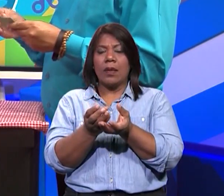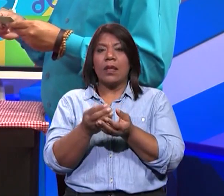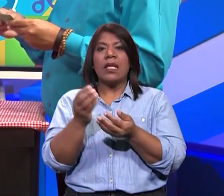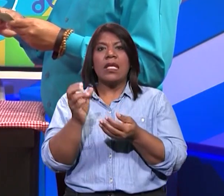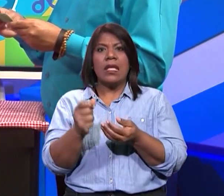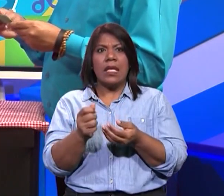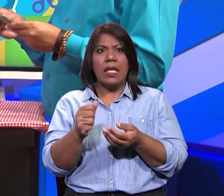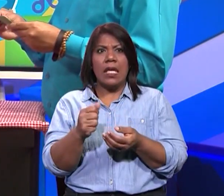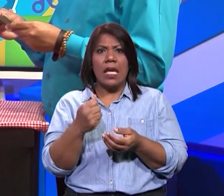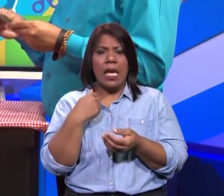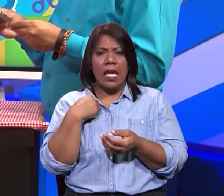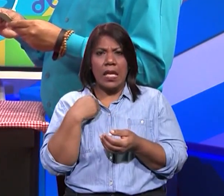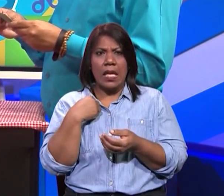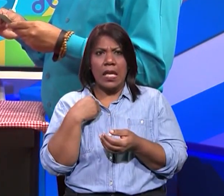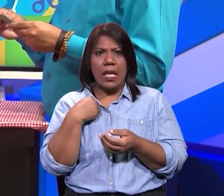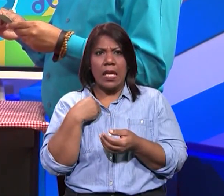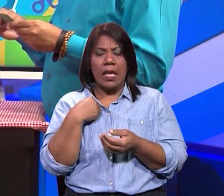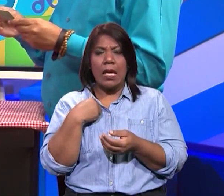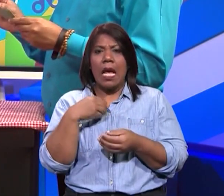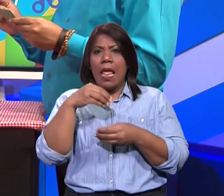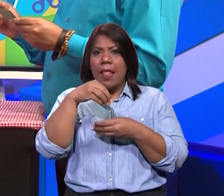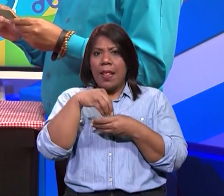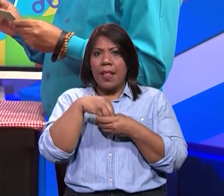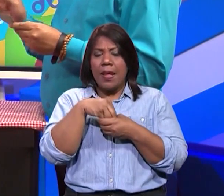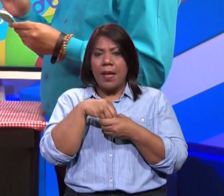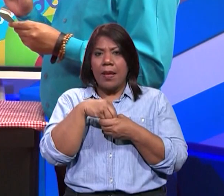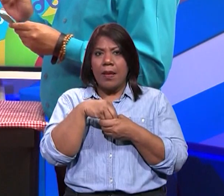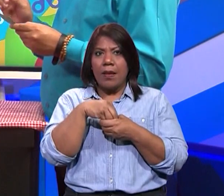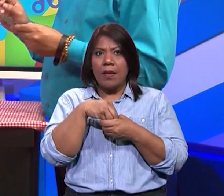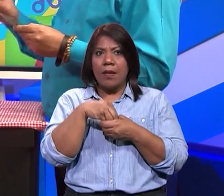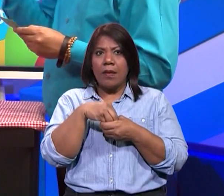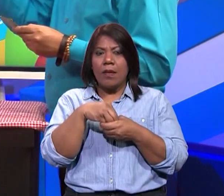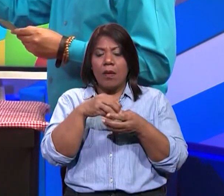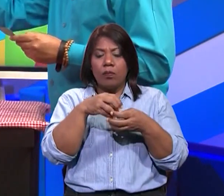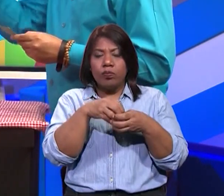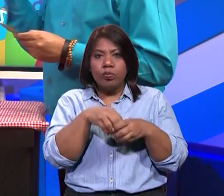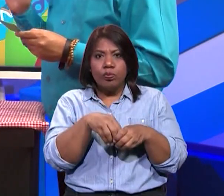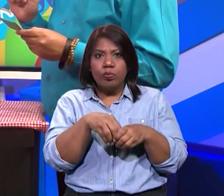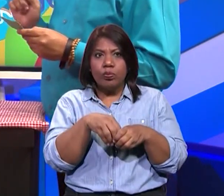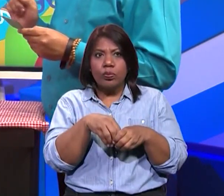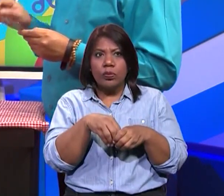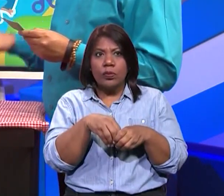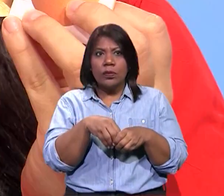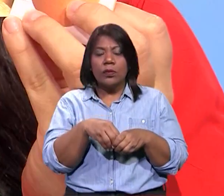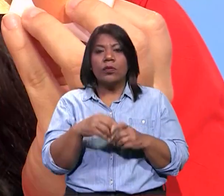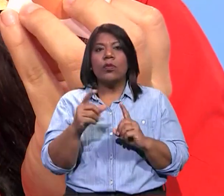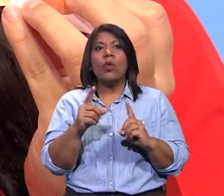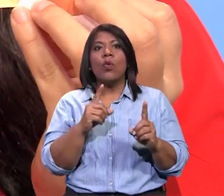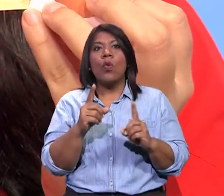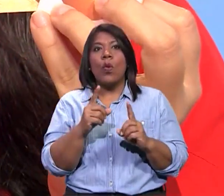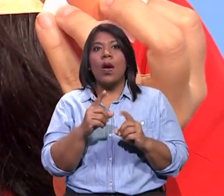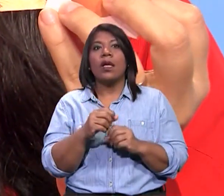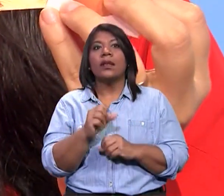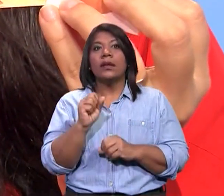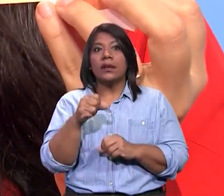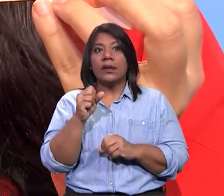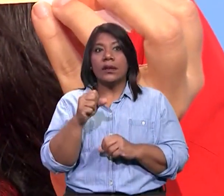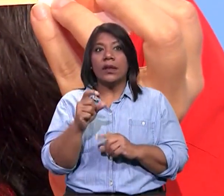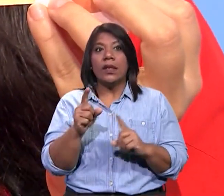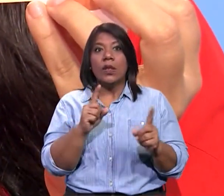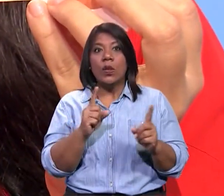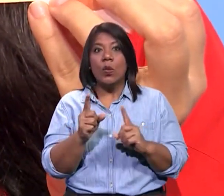cáscara que contiene en su interior al embrión de un nuevo ser. Usted lo tuvo en ante aquí. En casa,